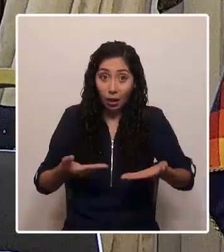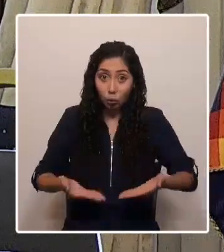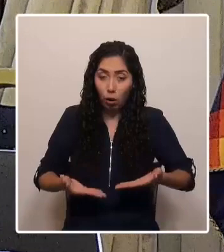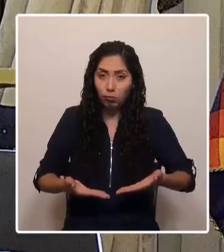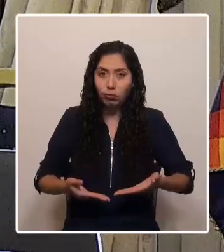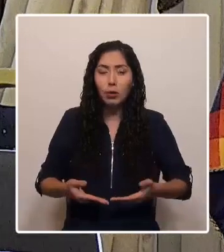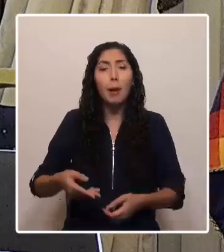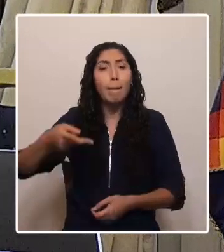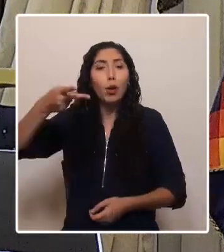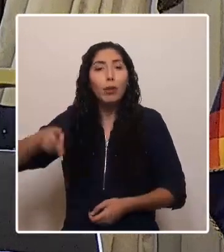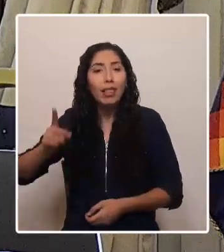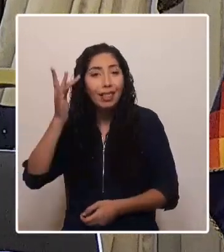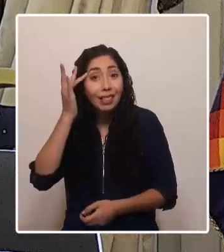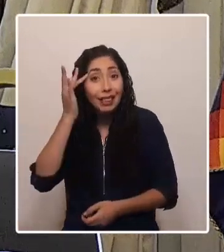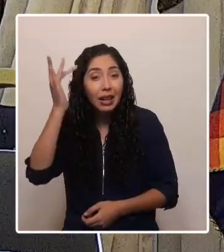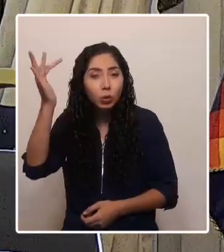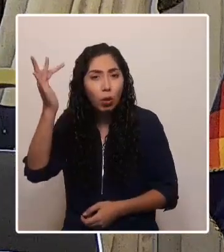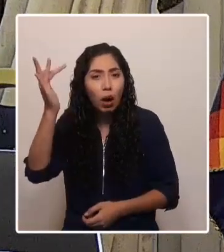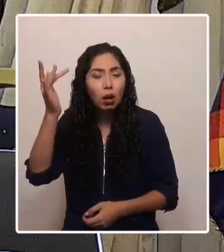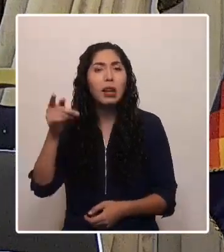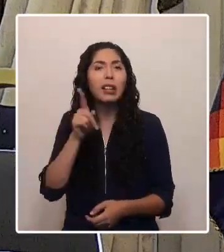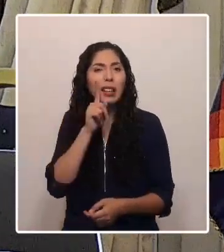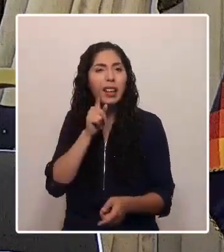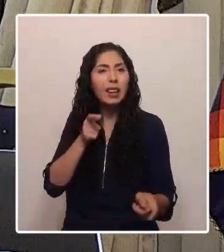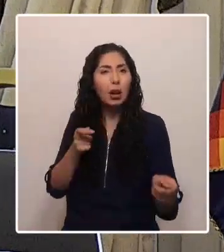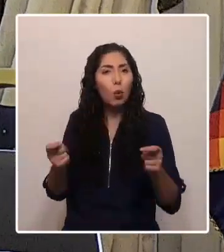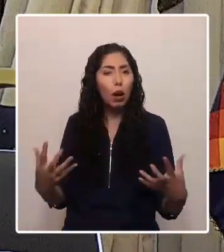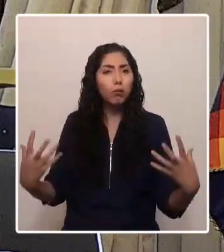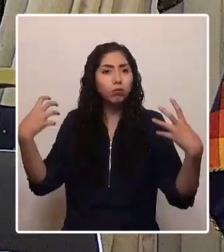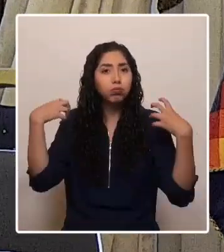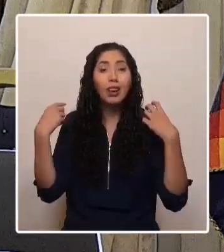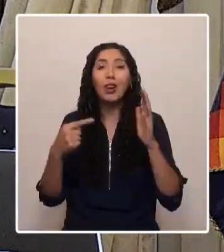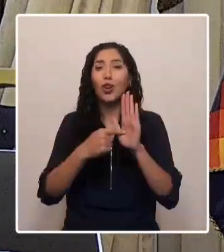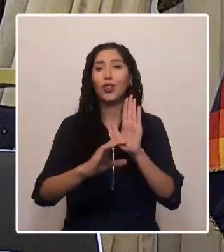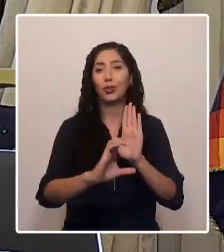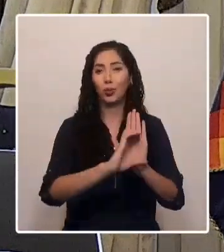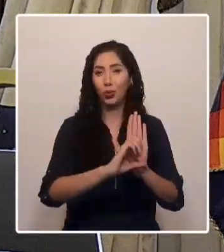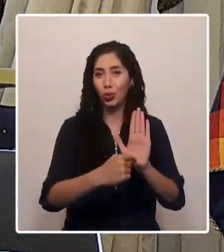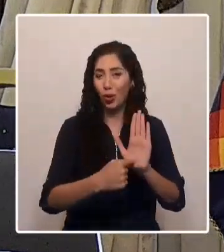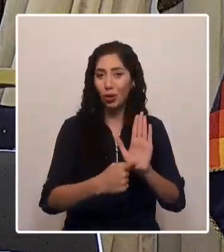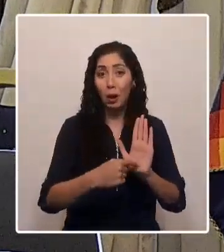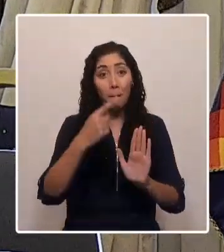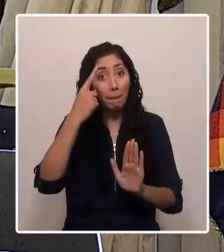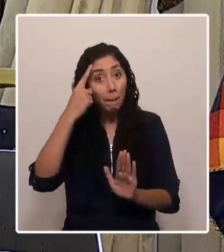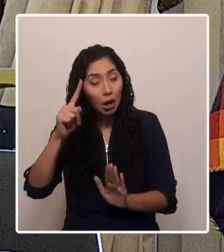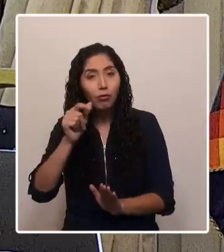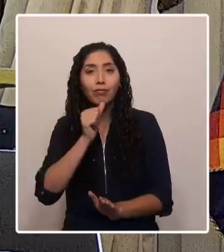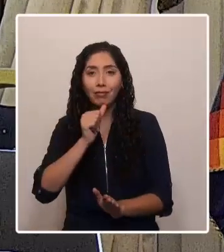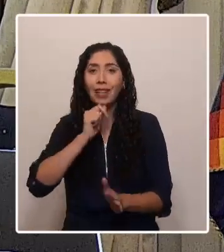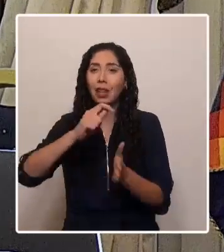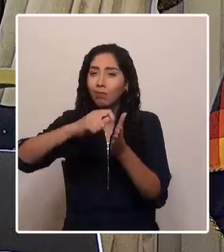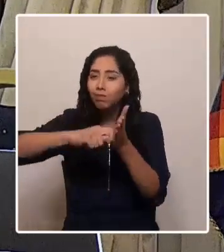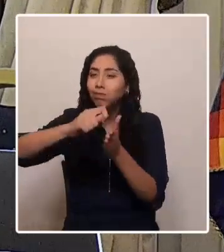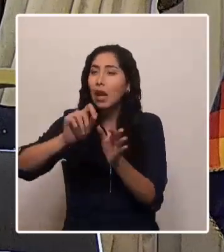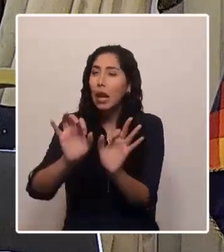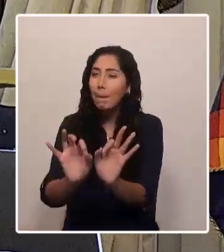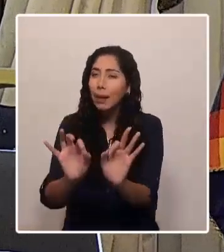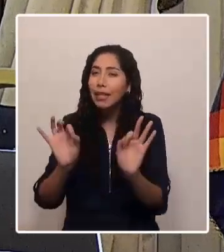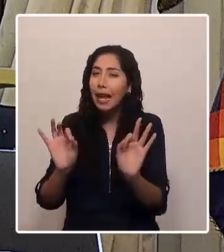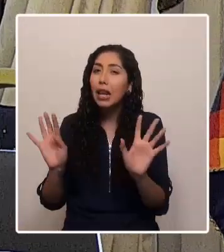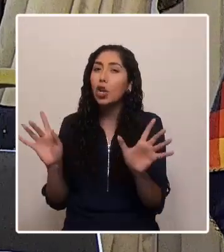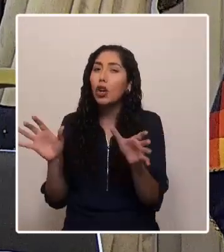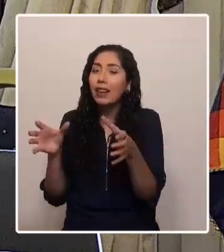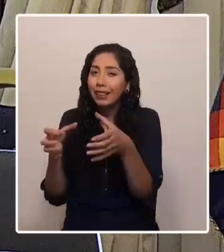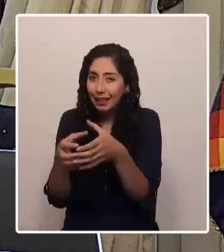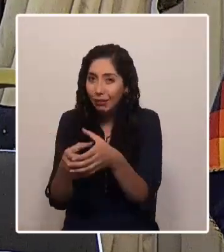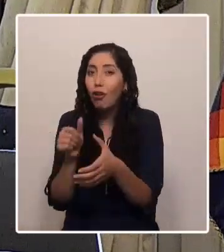propiedad intelectual se encuentra regulada dentro de la Constitución, pero no se reconoce este carácter especial y colectivo que existe